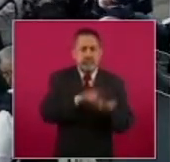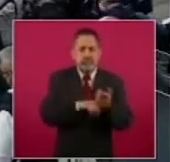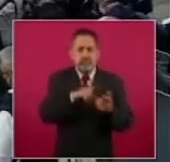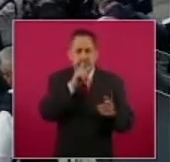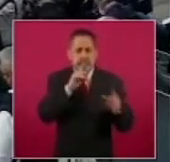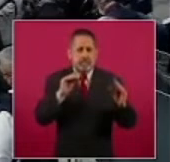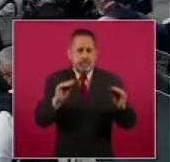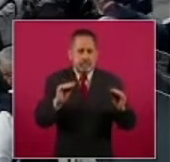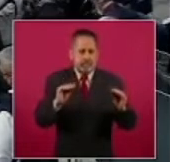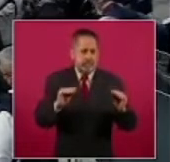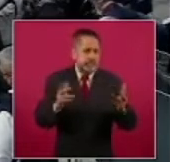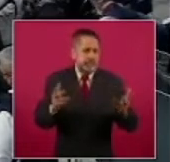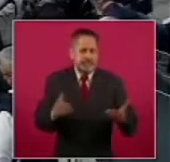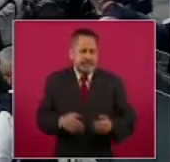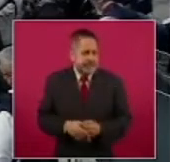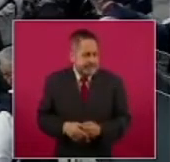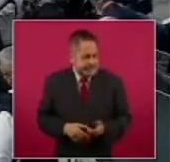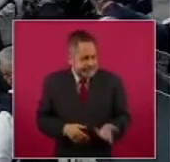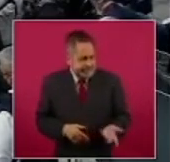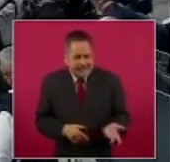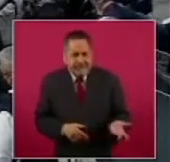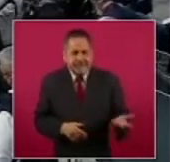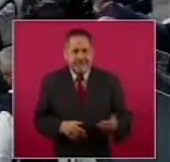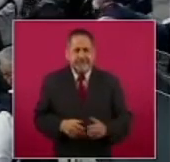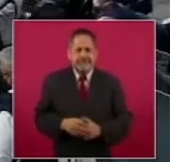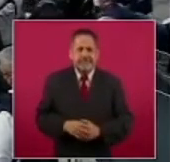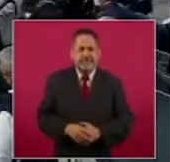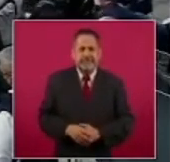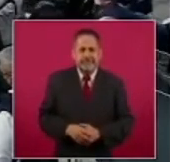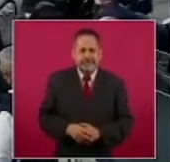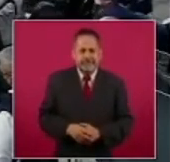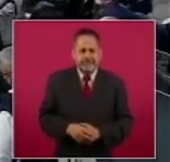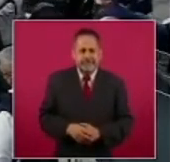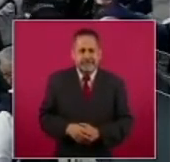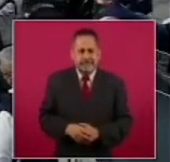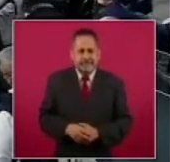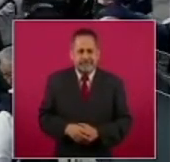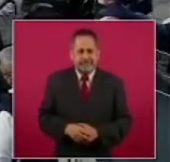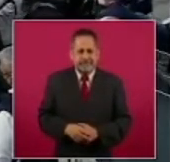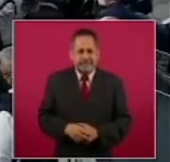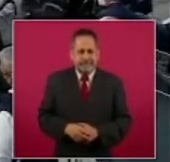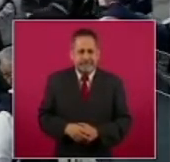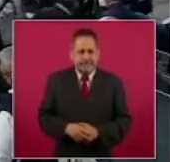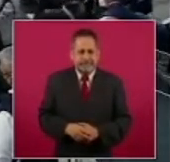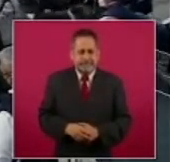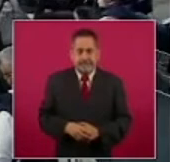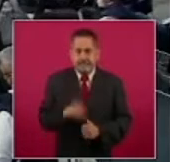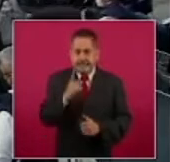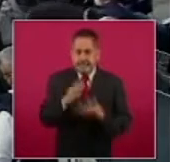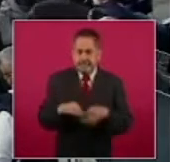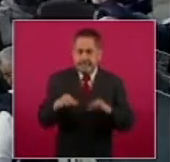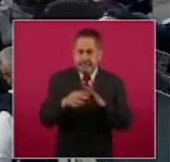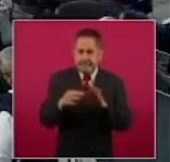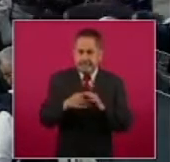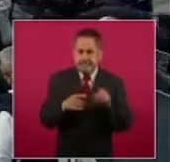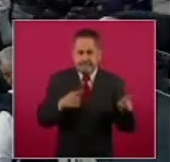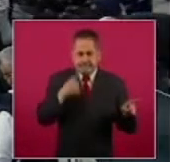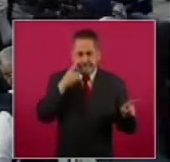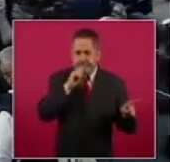los días a las 7 de la mañana, desde el Palacio Nacional o de donde se